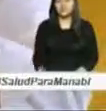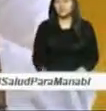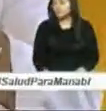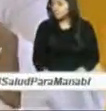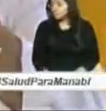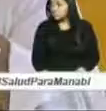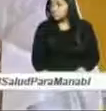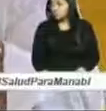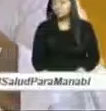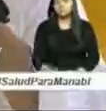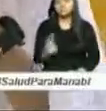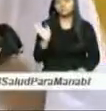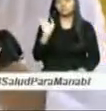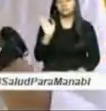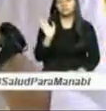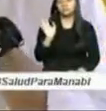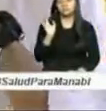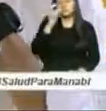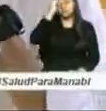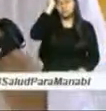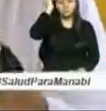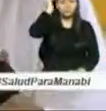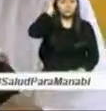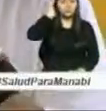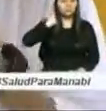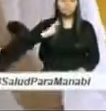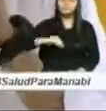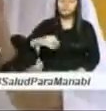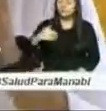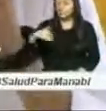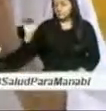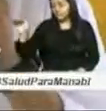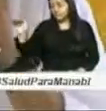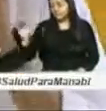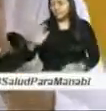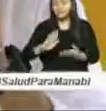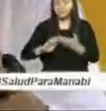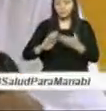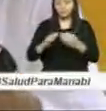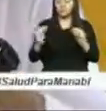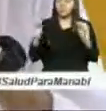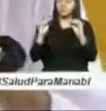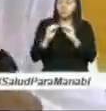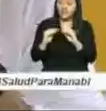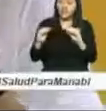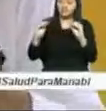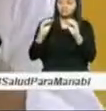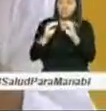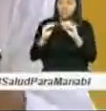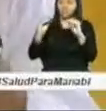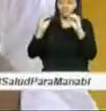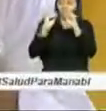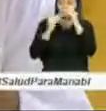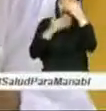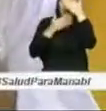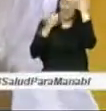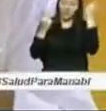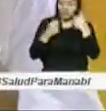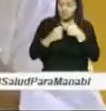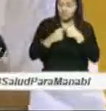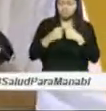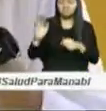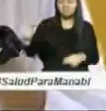allá de lo que ya habían dado como anticipo. Le dije, señores, si esta situación continúa, cambiaremos la forma de